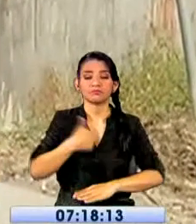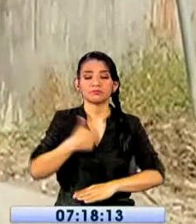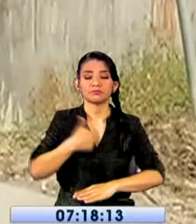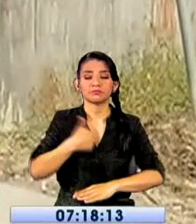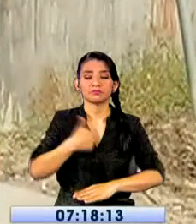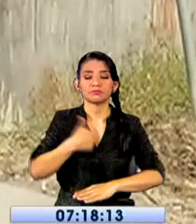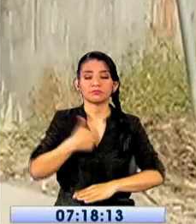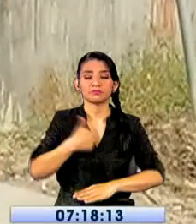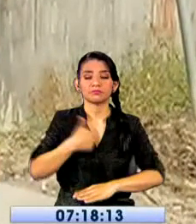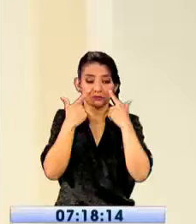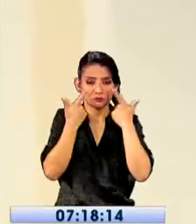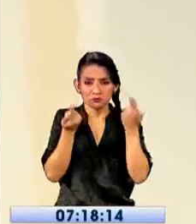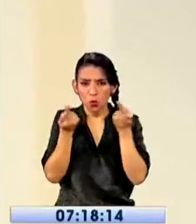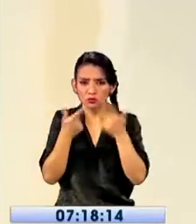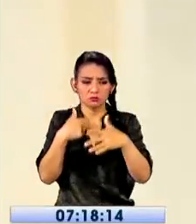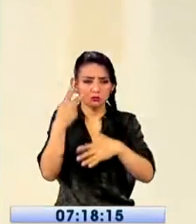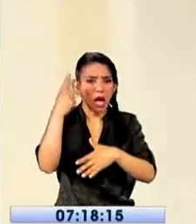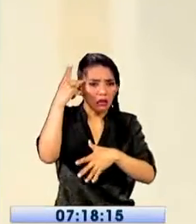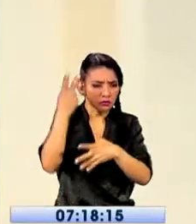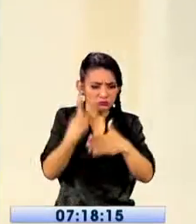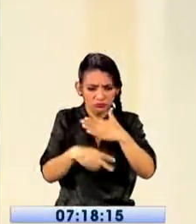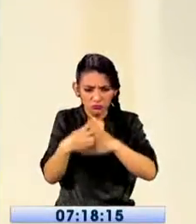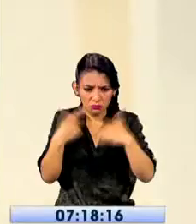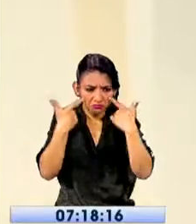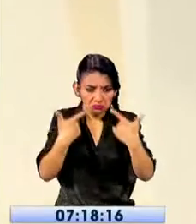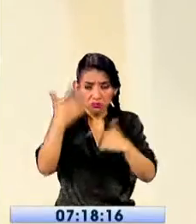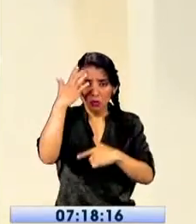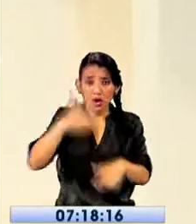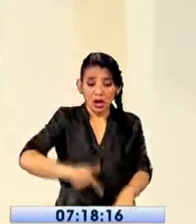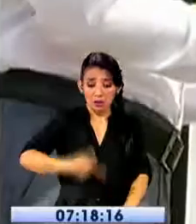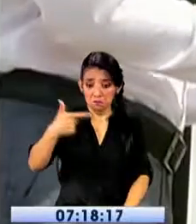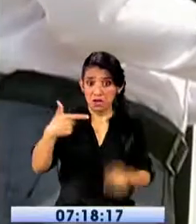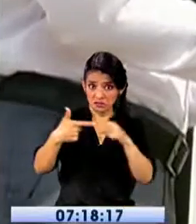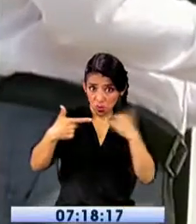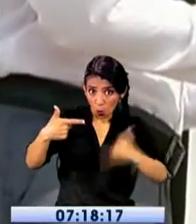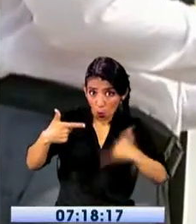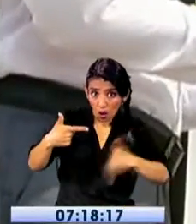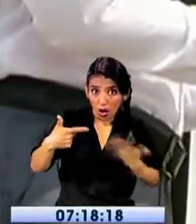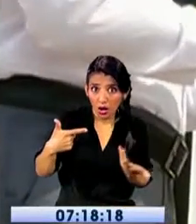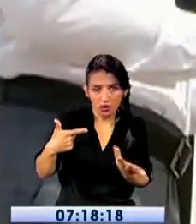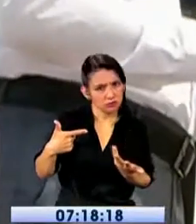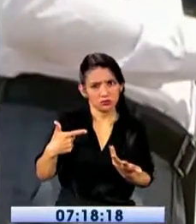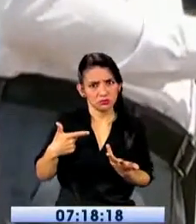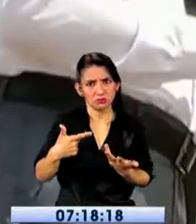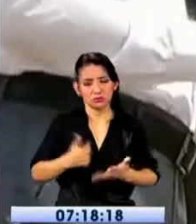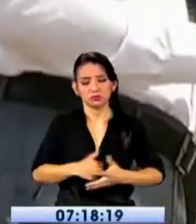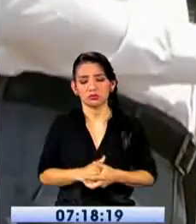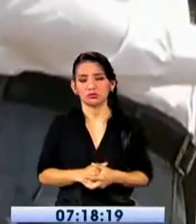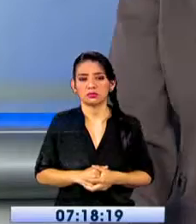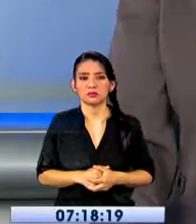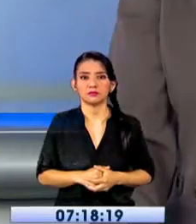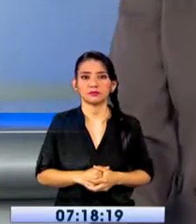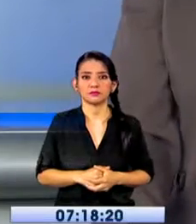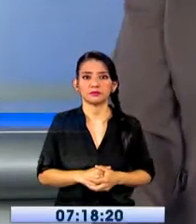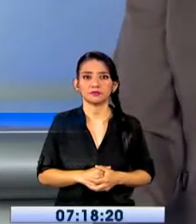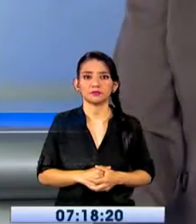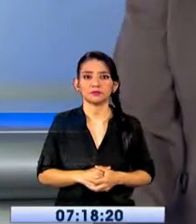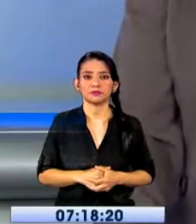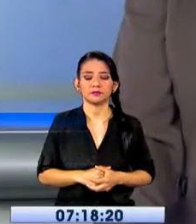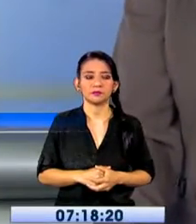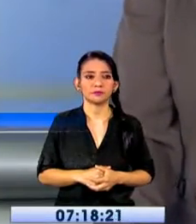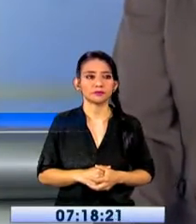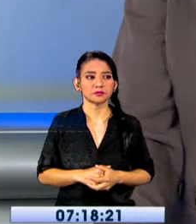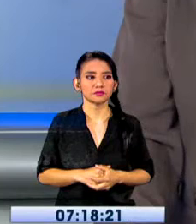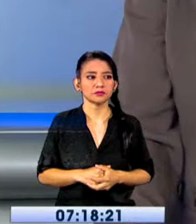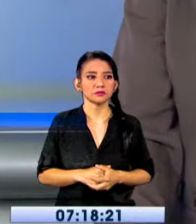más control por parte de los padres de familia, pues las armas de fuego no son cosa de niños, informó Julio César Saona. Tras